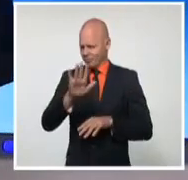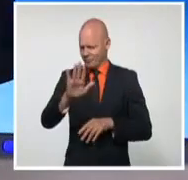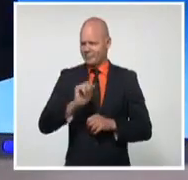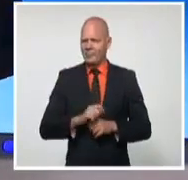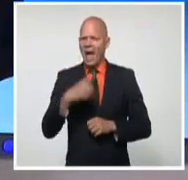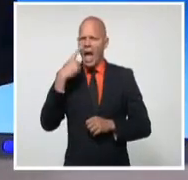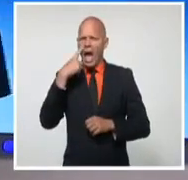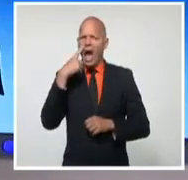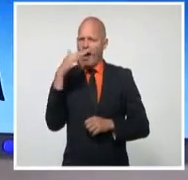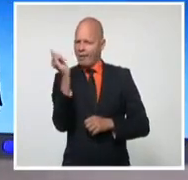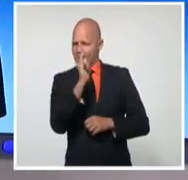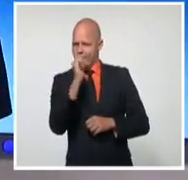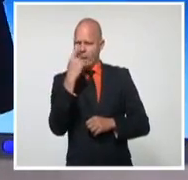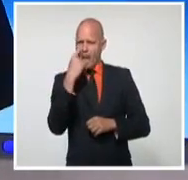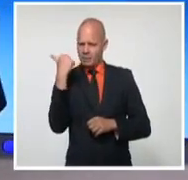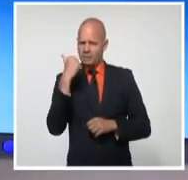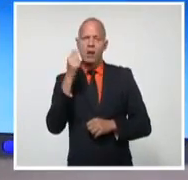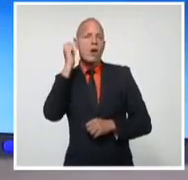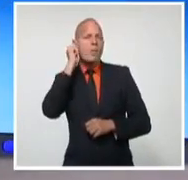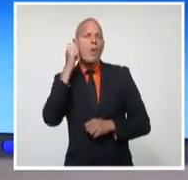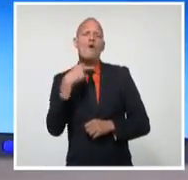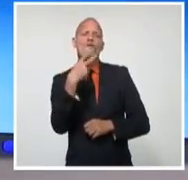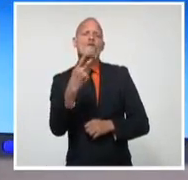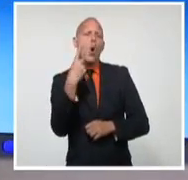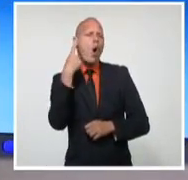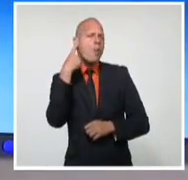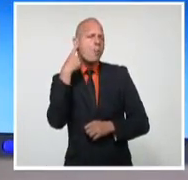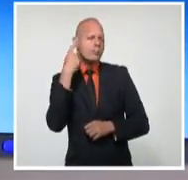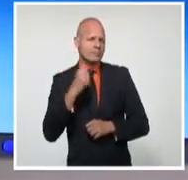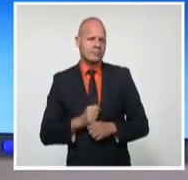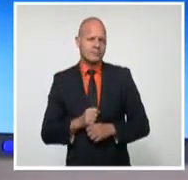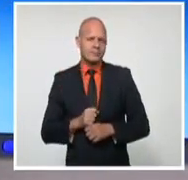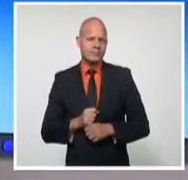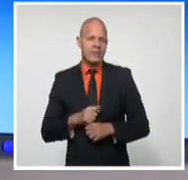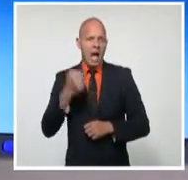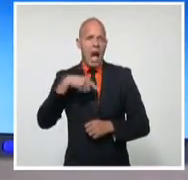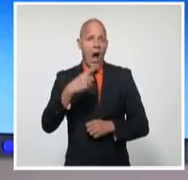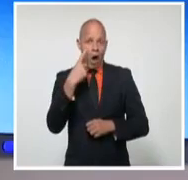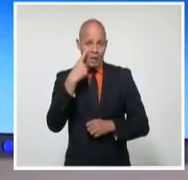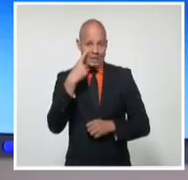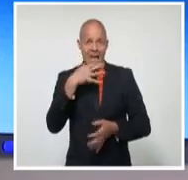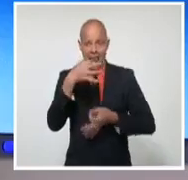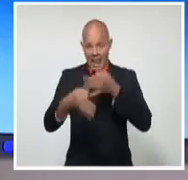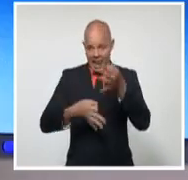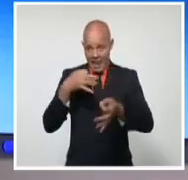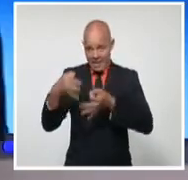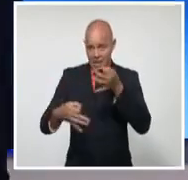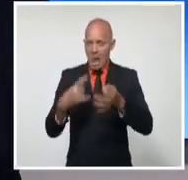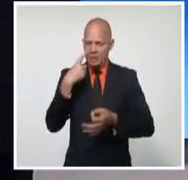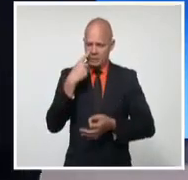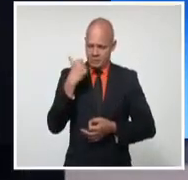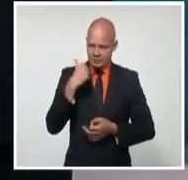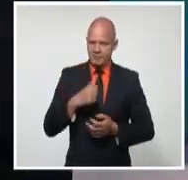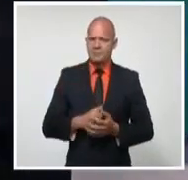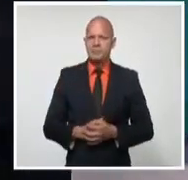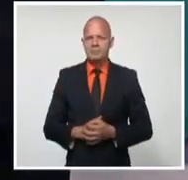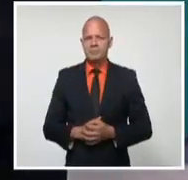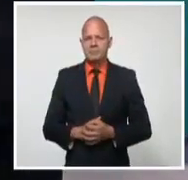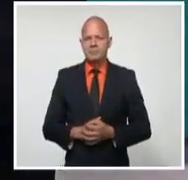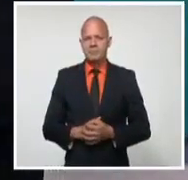que no sea solo el mensaje. Escuchemos nuevamente a la madrina, aquí, en el noticiero de televisión.